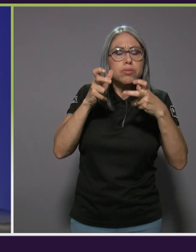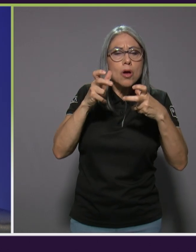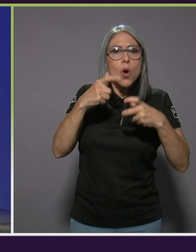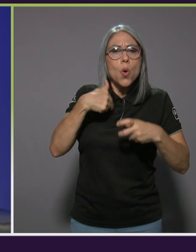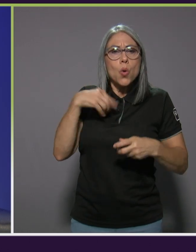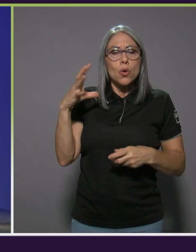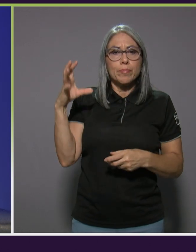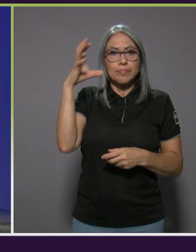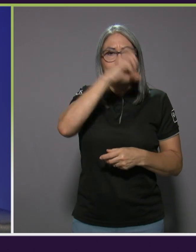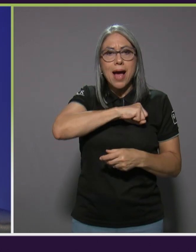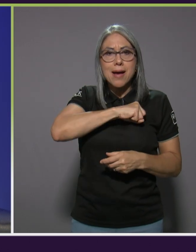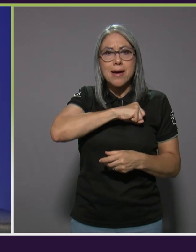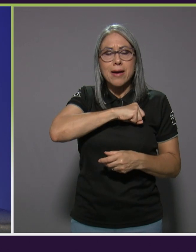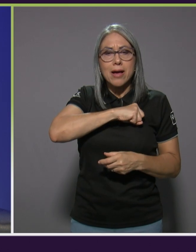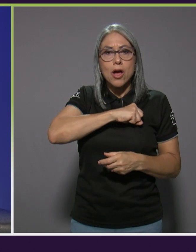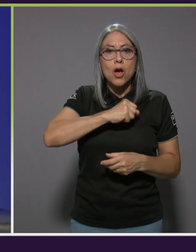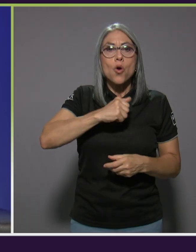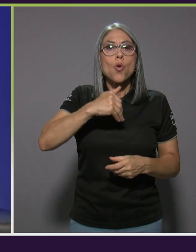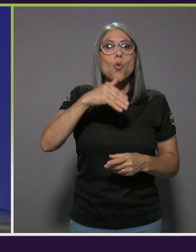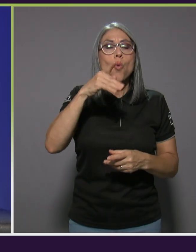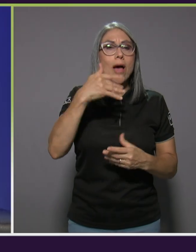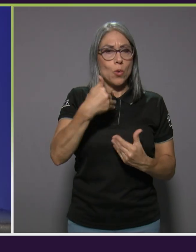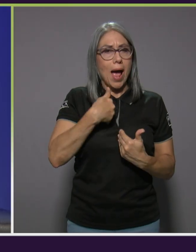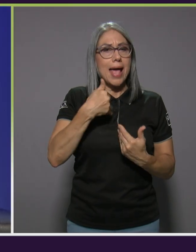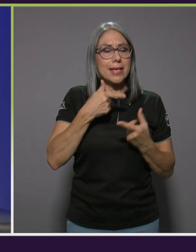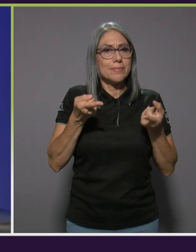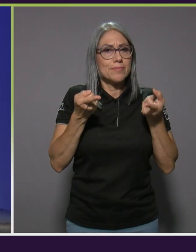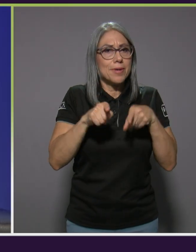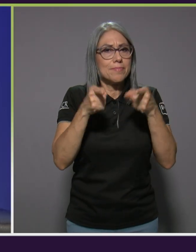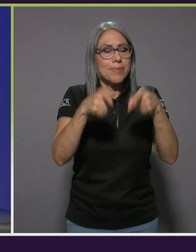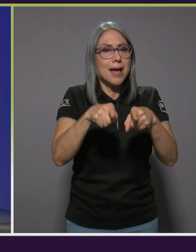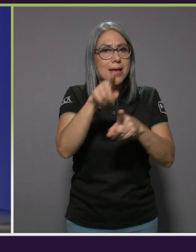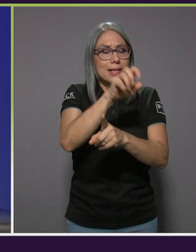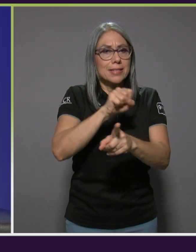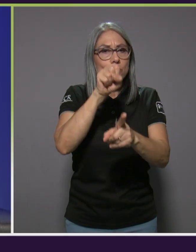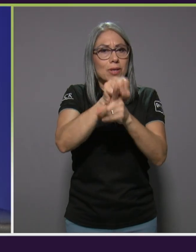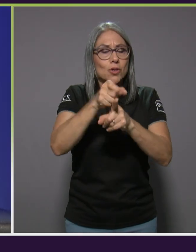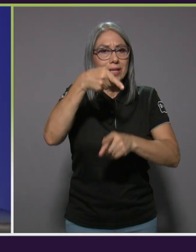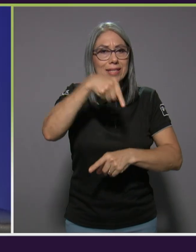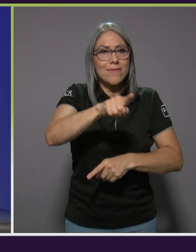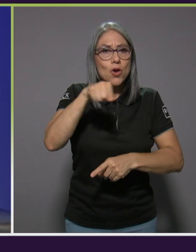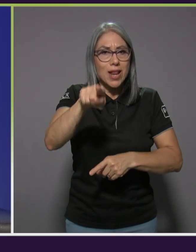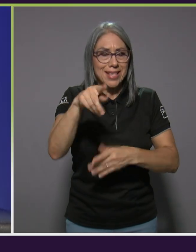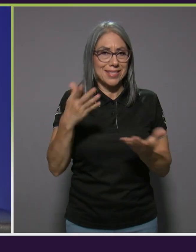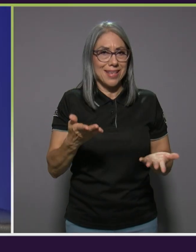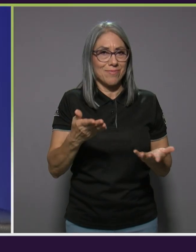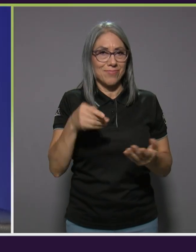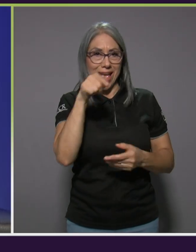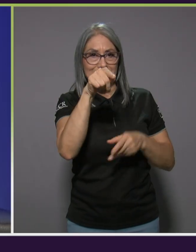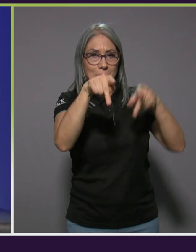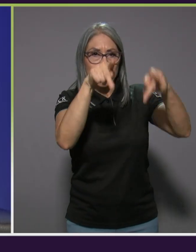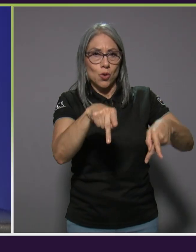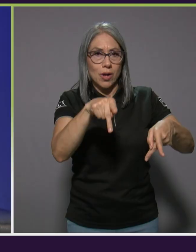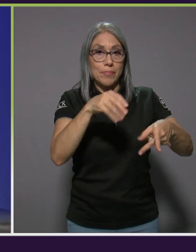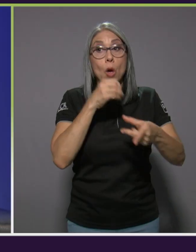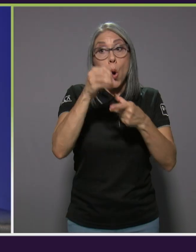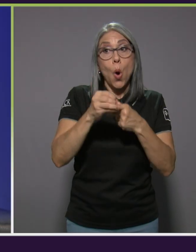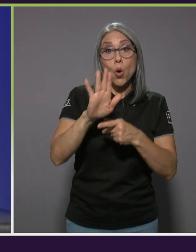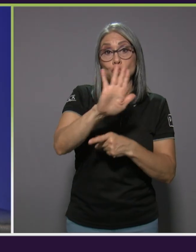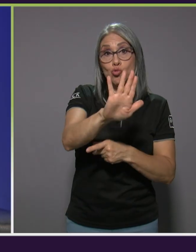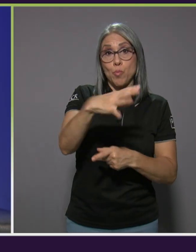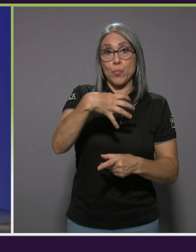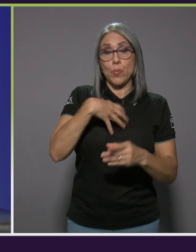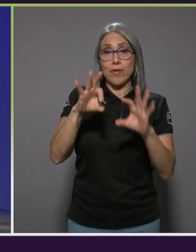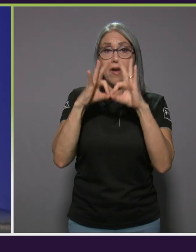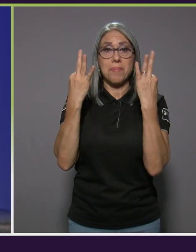cuando existen patrones de violencia hacia esa persona, de familiares, como dijo don Marco, normalmente muy